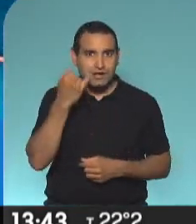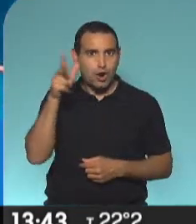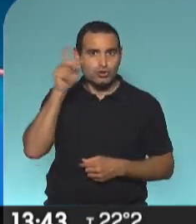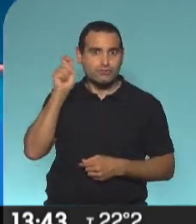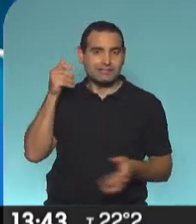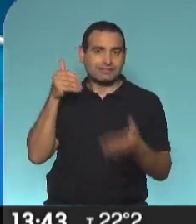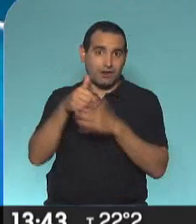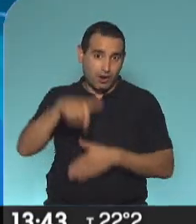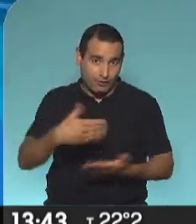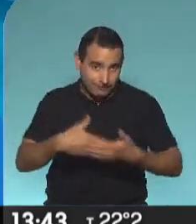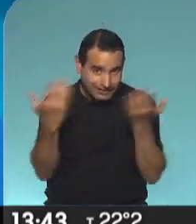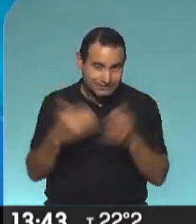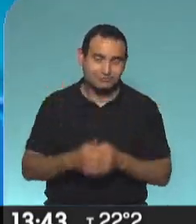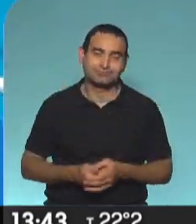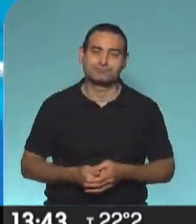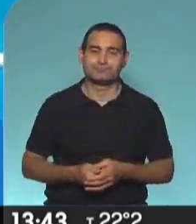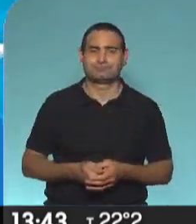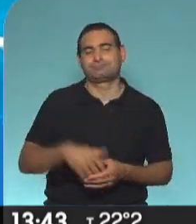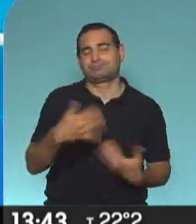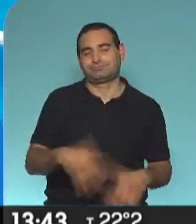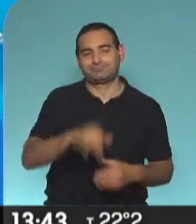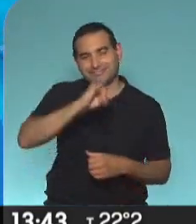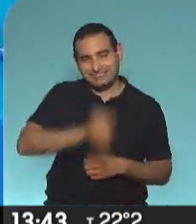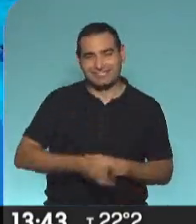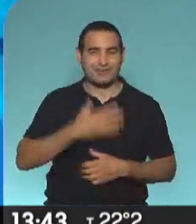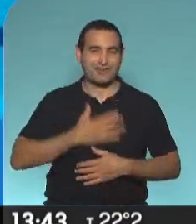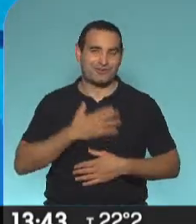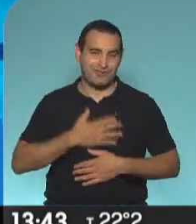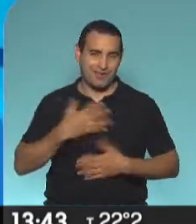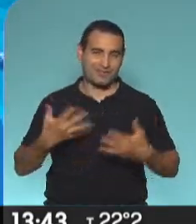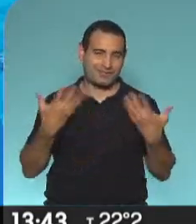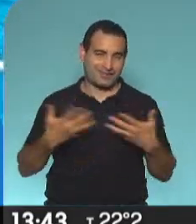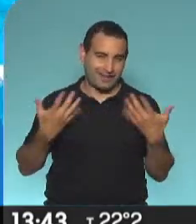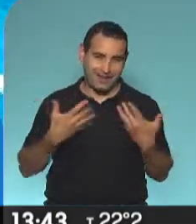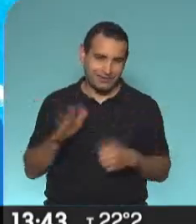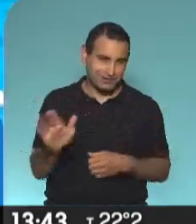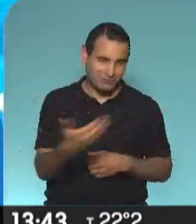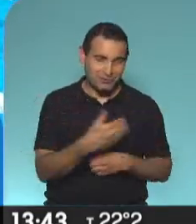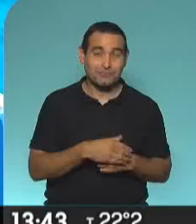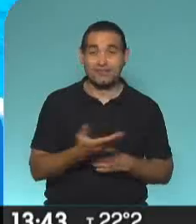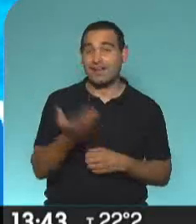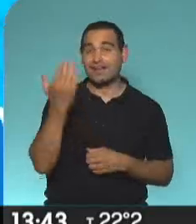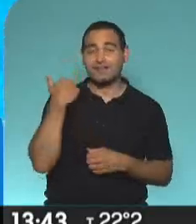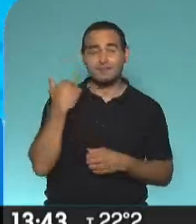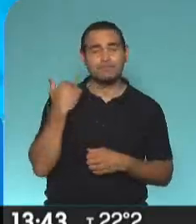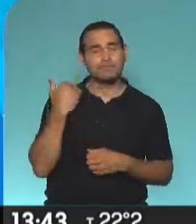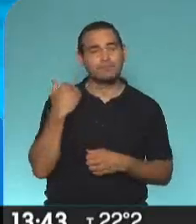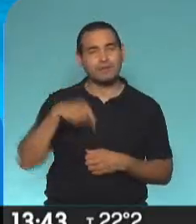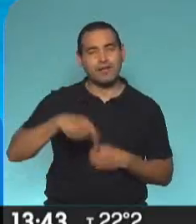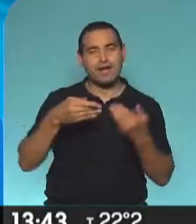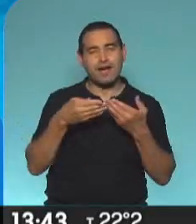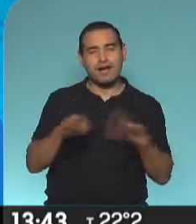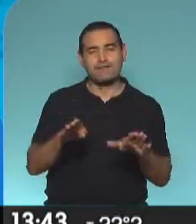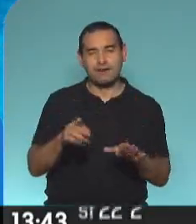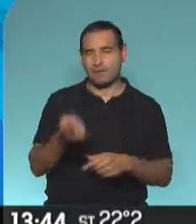ahora deben estar felices, supongo? Con mucho optimismo, con mucha alegría. El otro día que nosotros abrimos